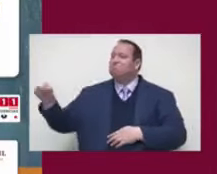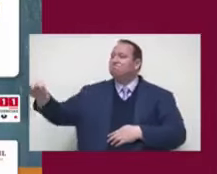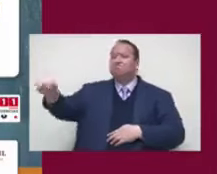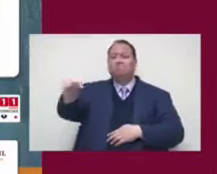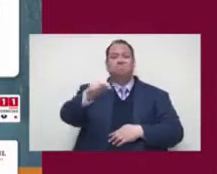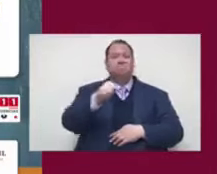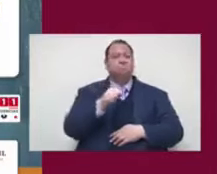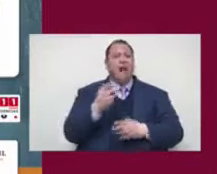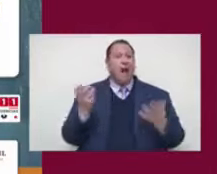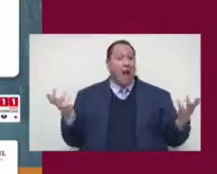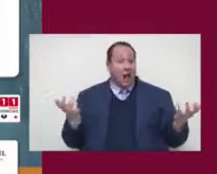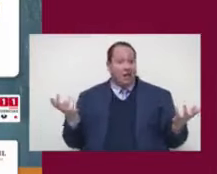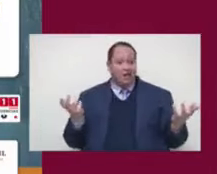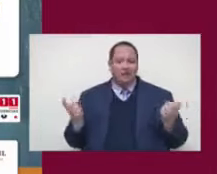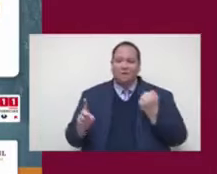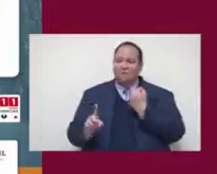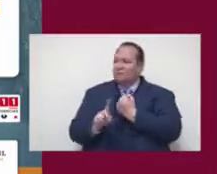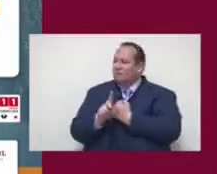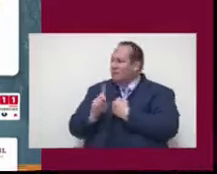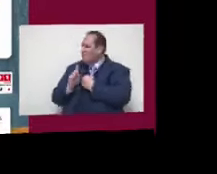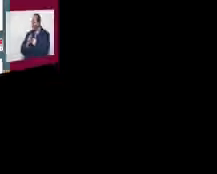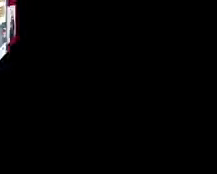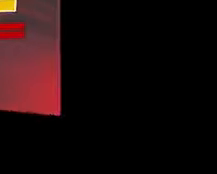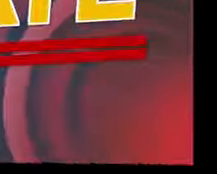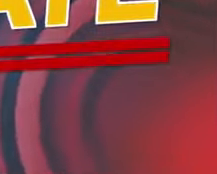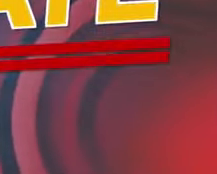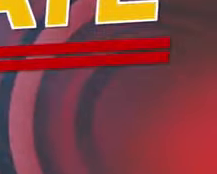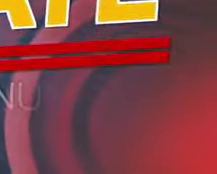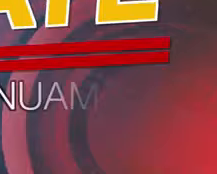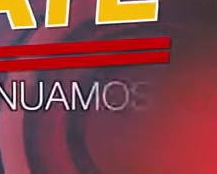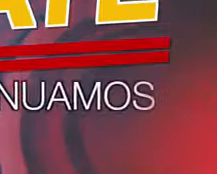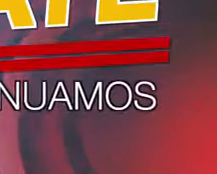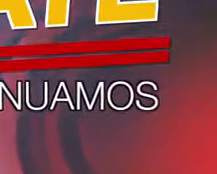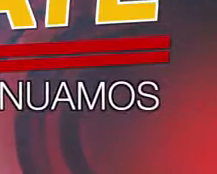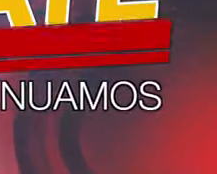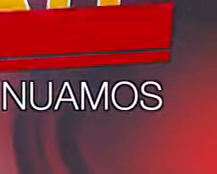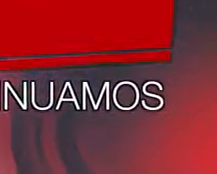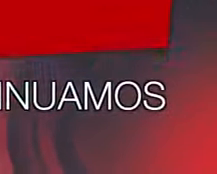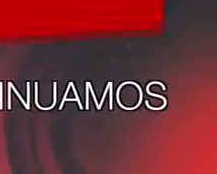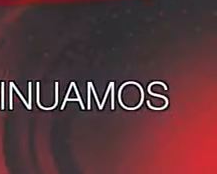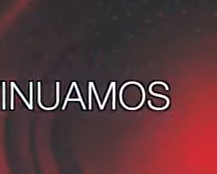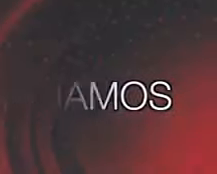nosotros hemos hecho, hemos tenido ningún problema. Y vamos entonces a ir.